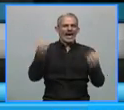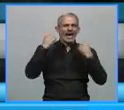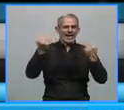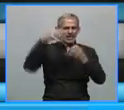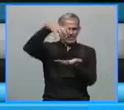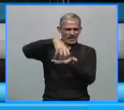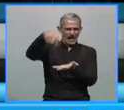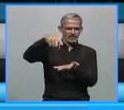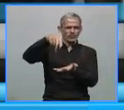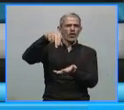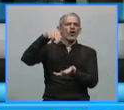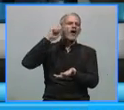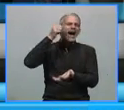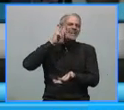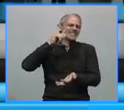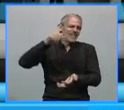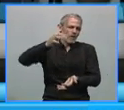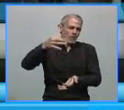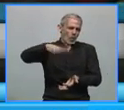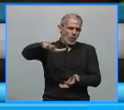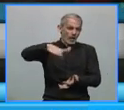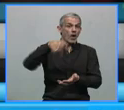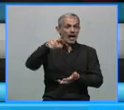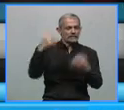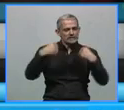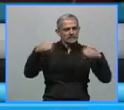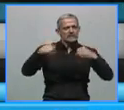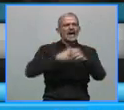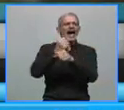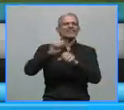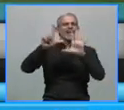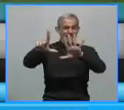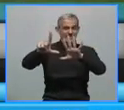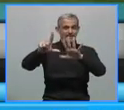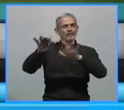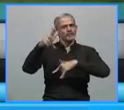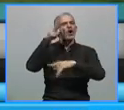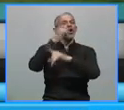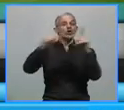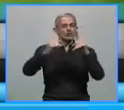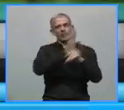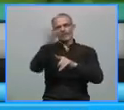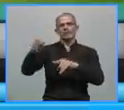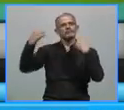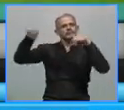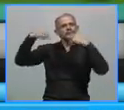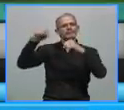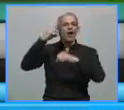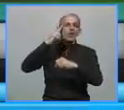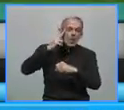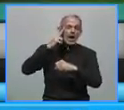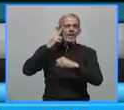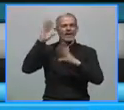nauel García y y ahí entreno hasta las 7 a las 8:30 empieza el entrenamiento 9